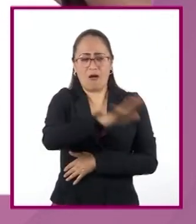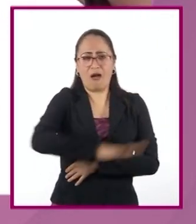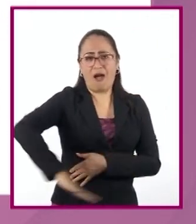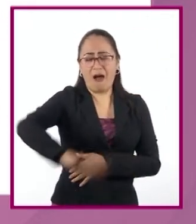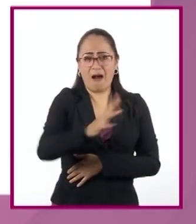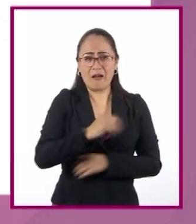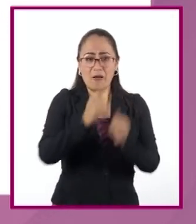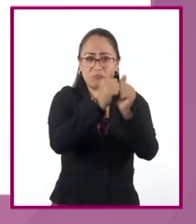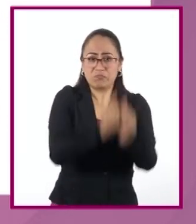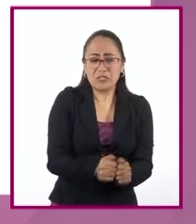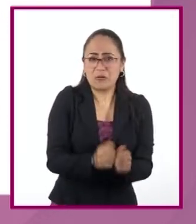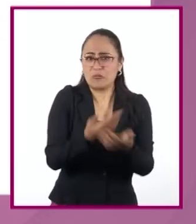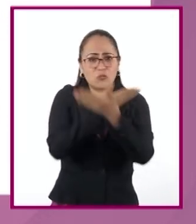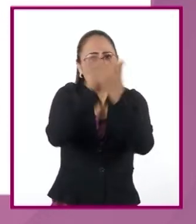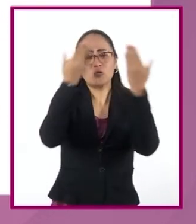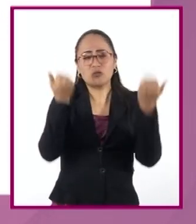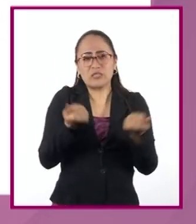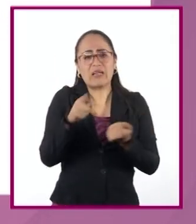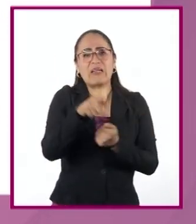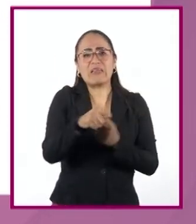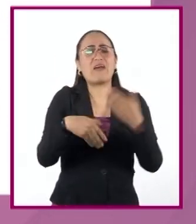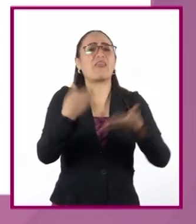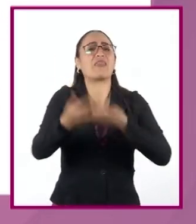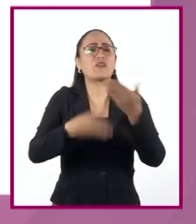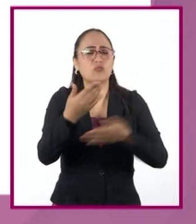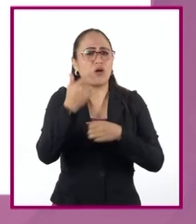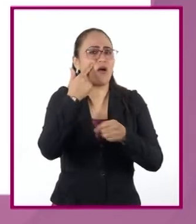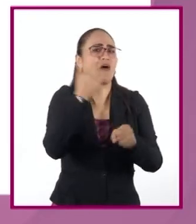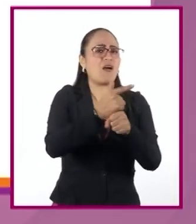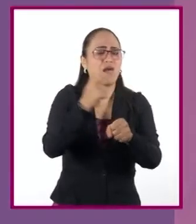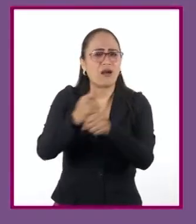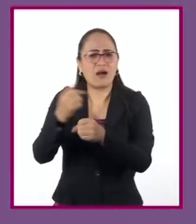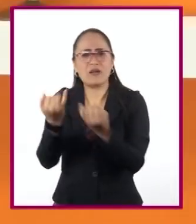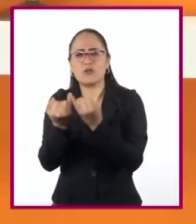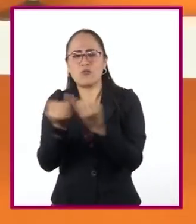me pregunto cuál será el mundo que le tocará descubrir y construir.